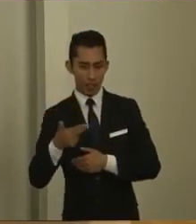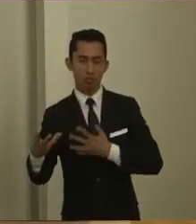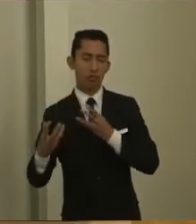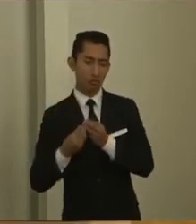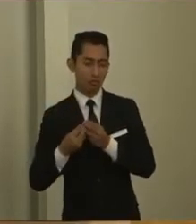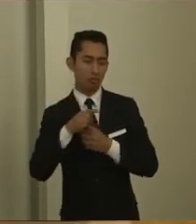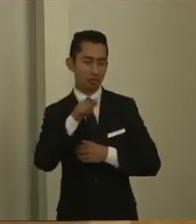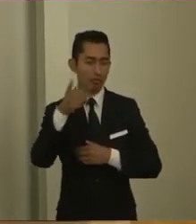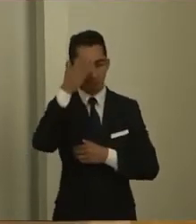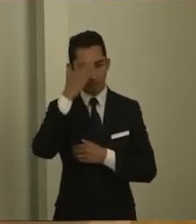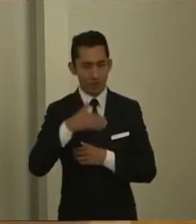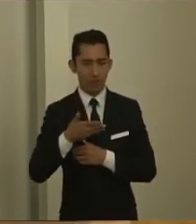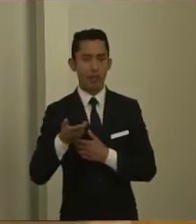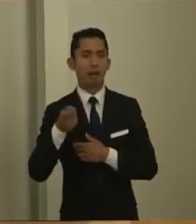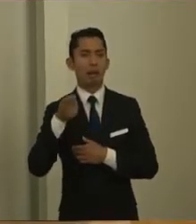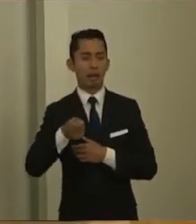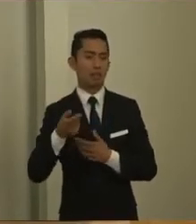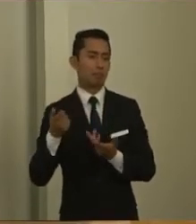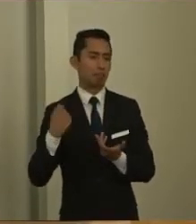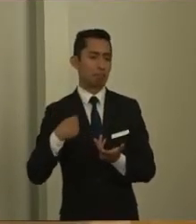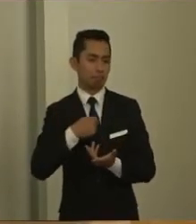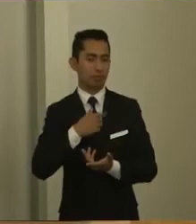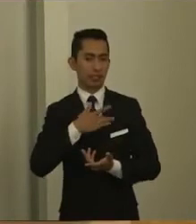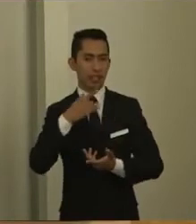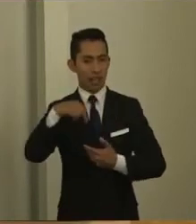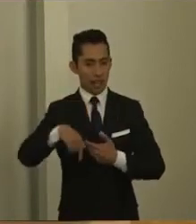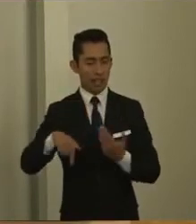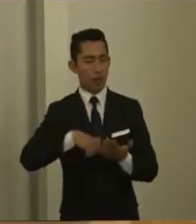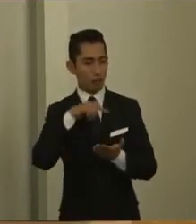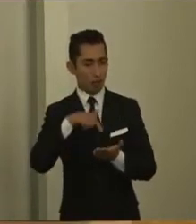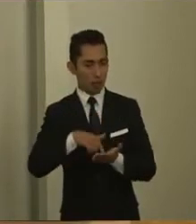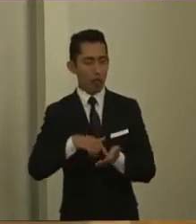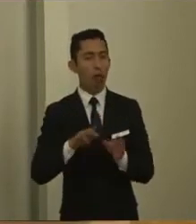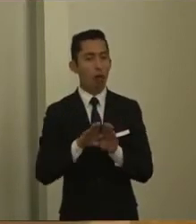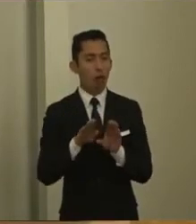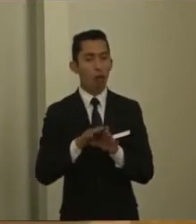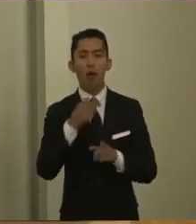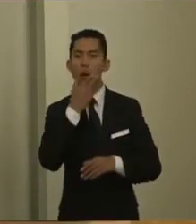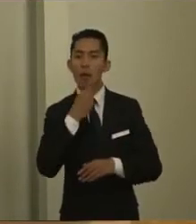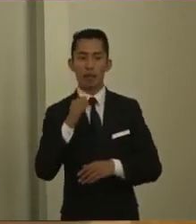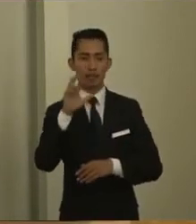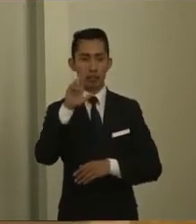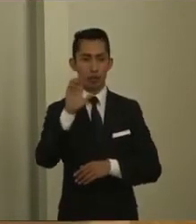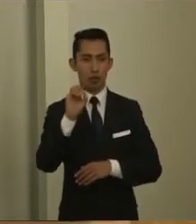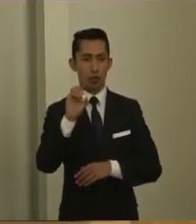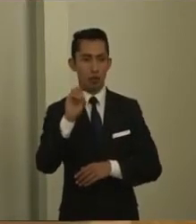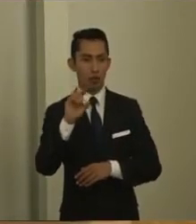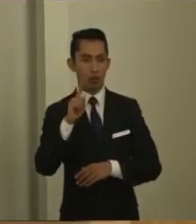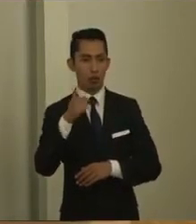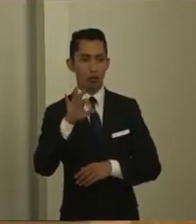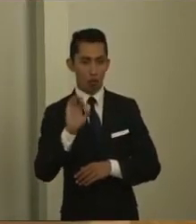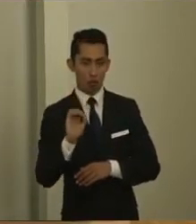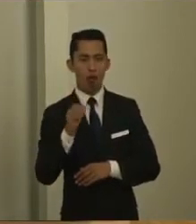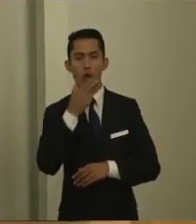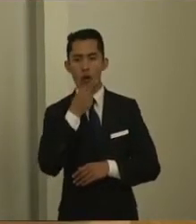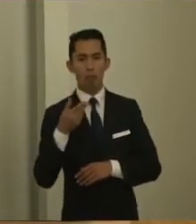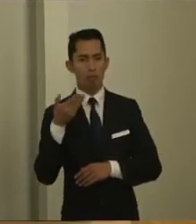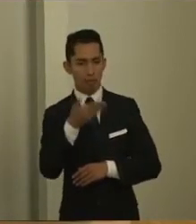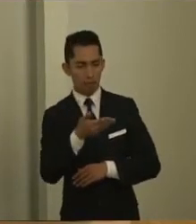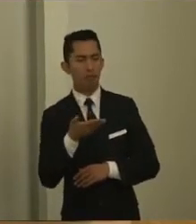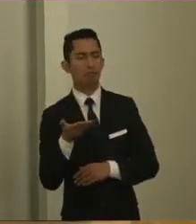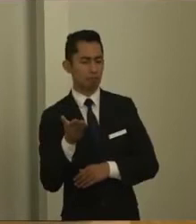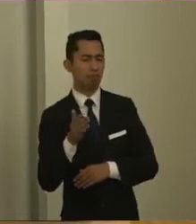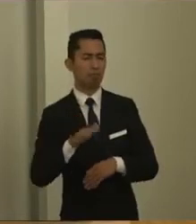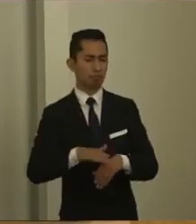dije cuando instalamos instalamos esta cátedra rodolfo fue y le digo rodolfo porque así